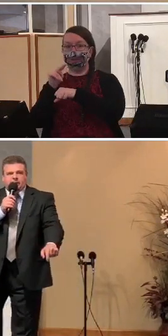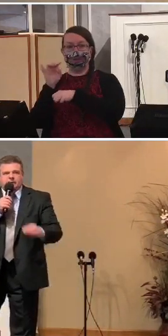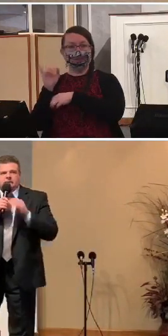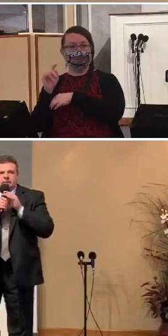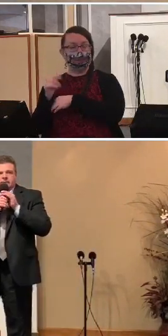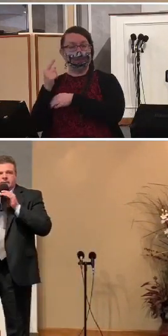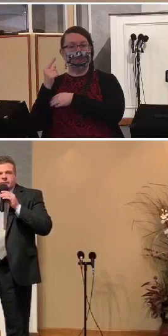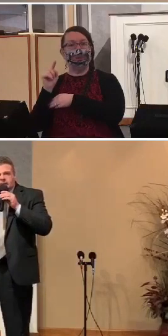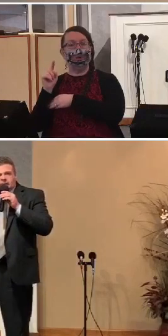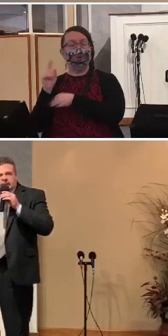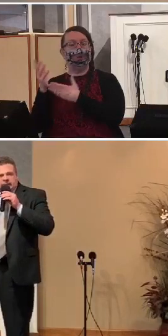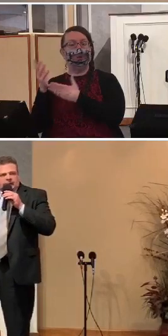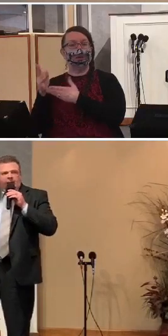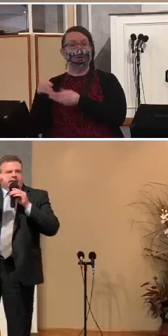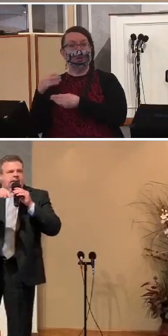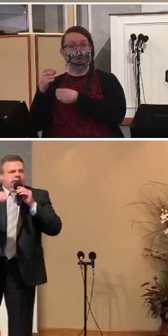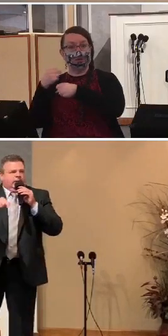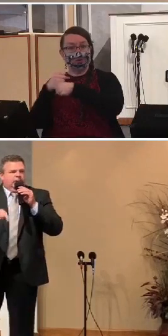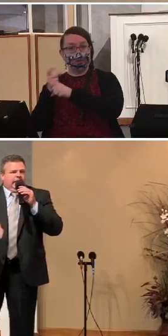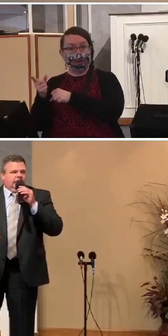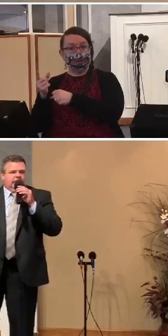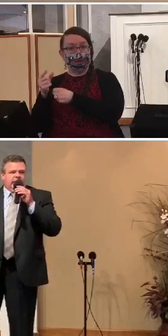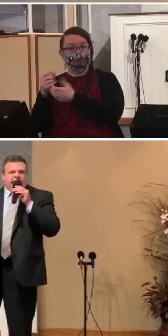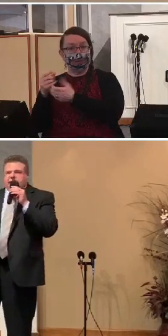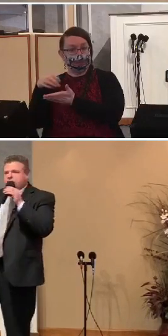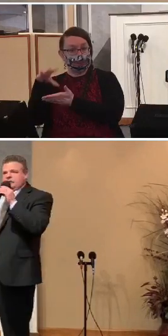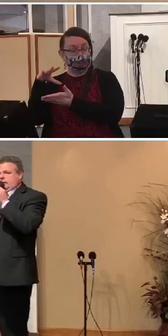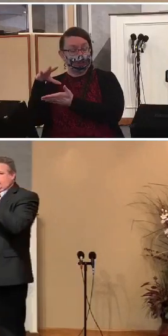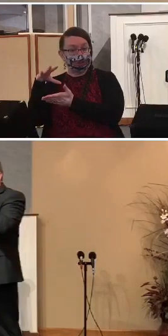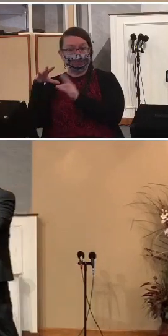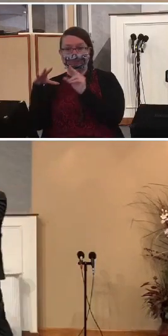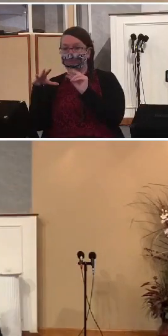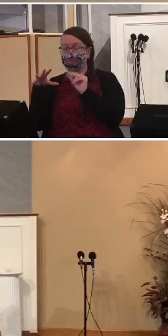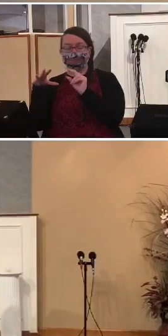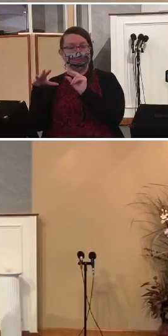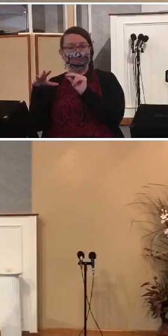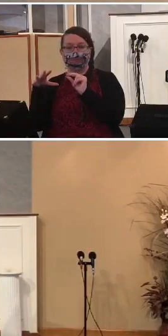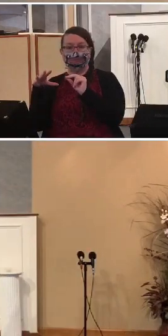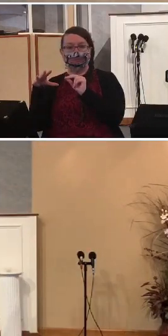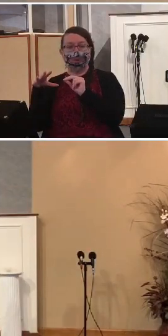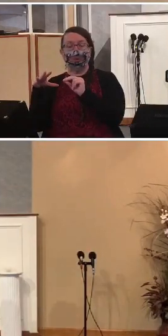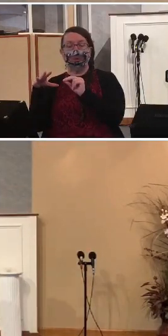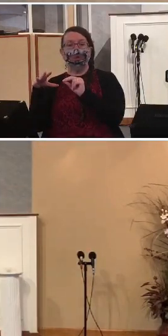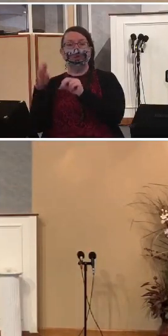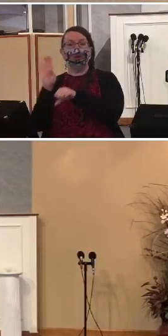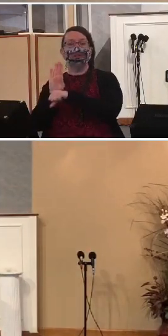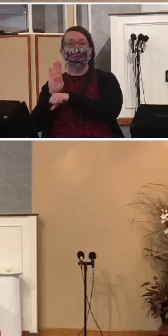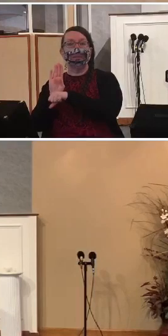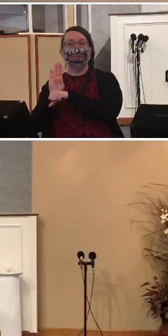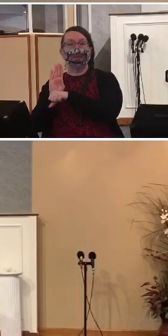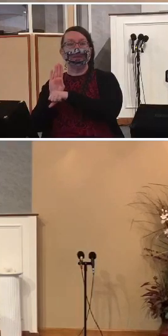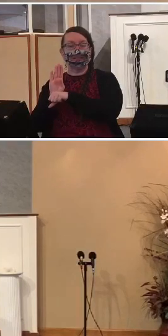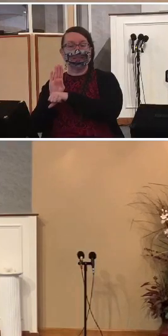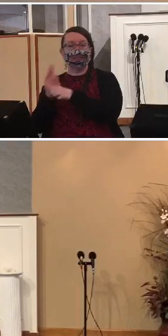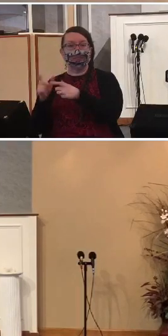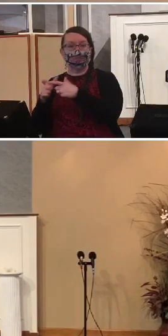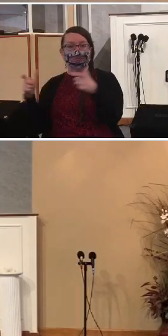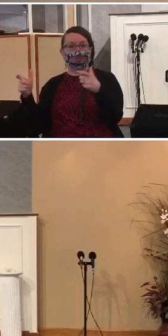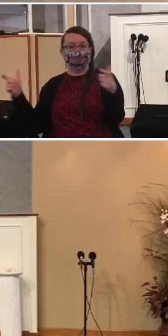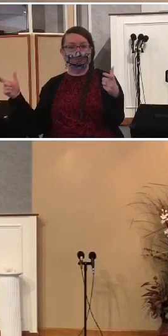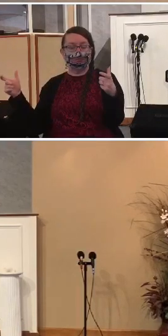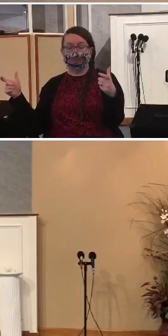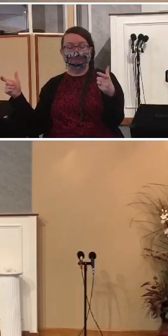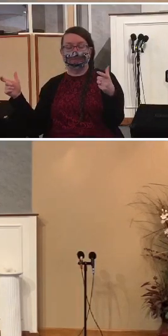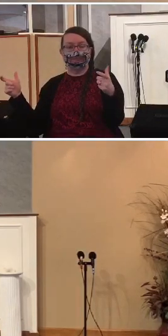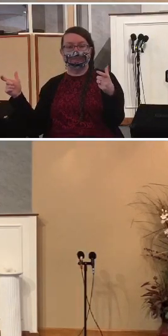Dios no llenó la red de Pedro para hacer a Pedro rico. No llenó a Pedro para que haga un negocio grande. Él